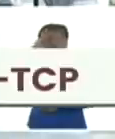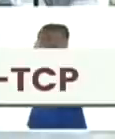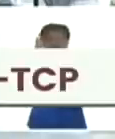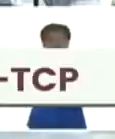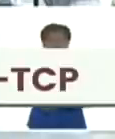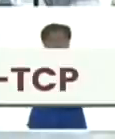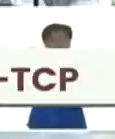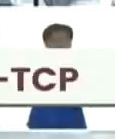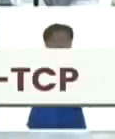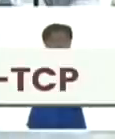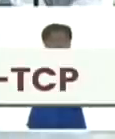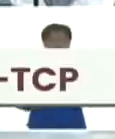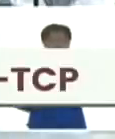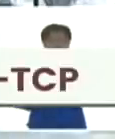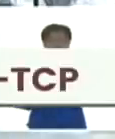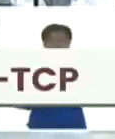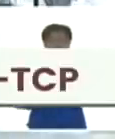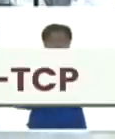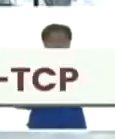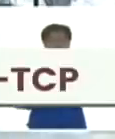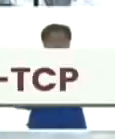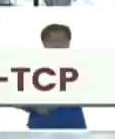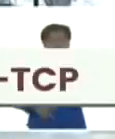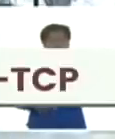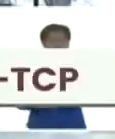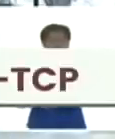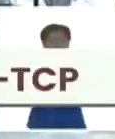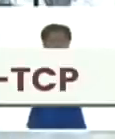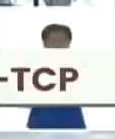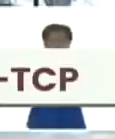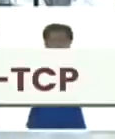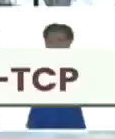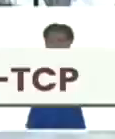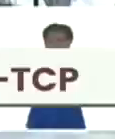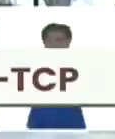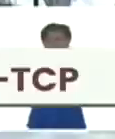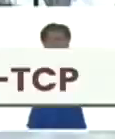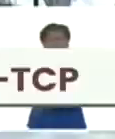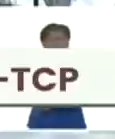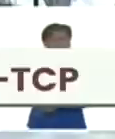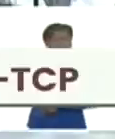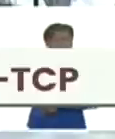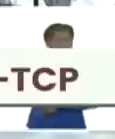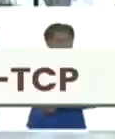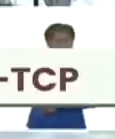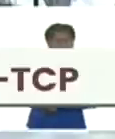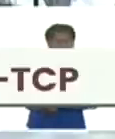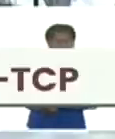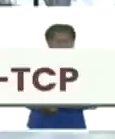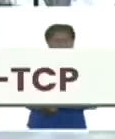Un Estado terrorista violando los derechos humanos de todo un pueblo, de toda una nación.